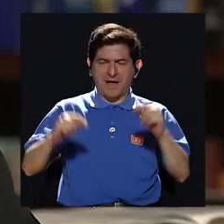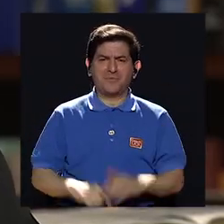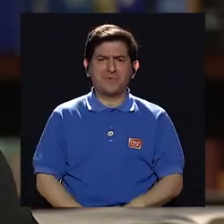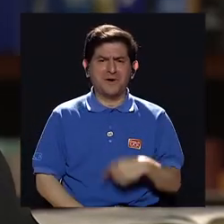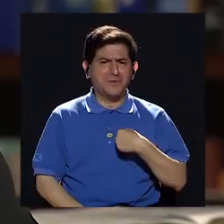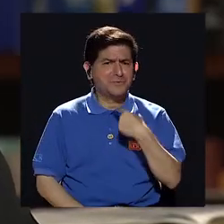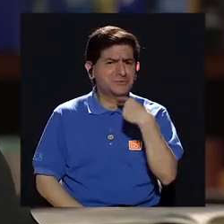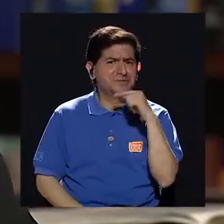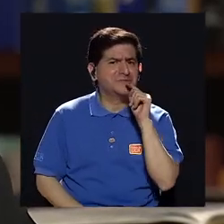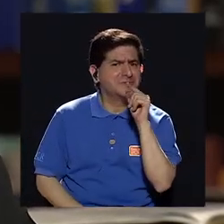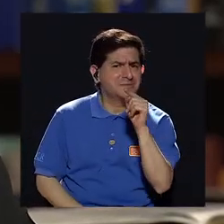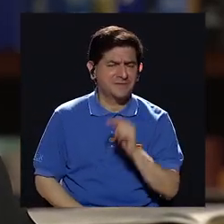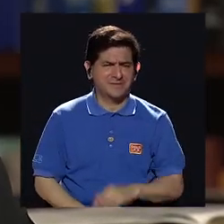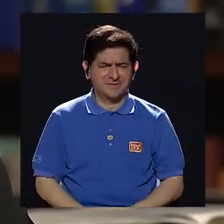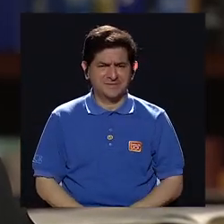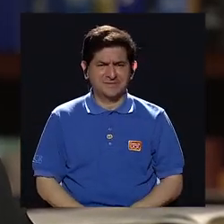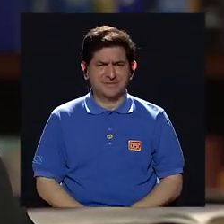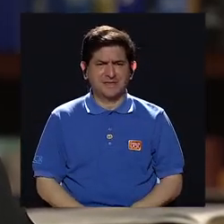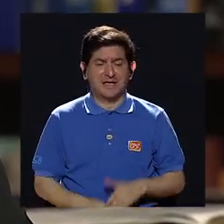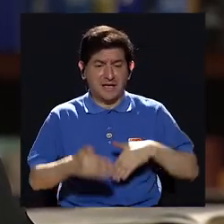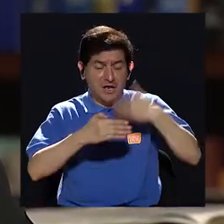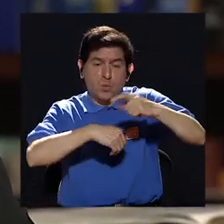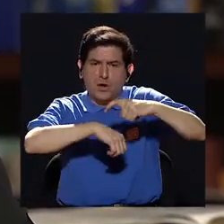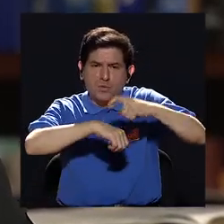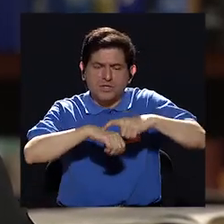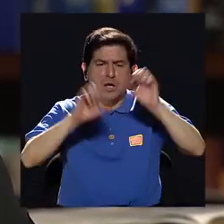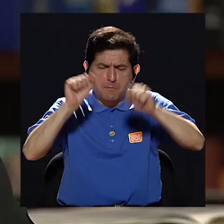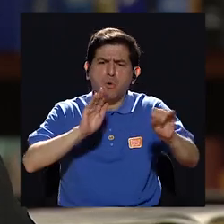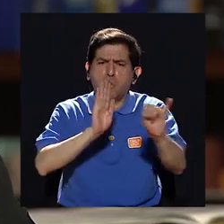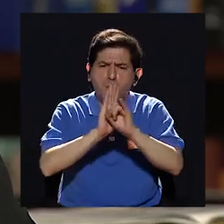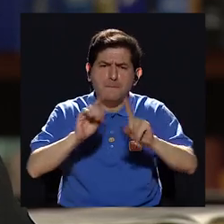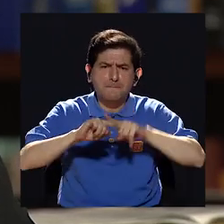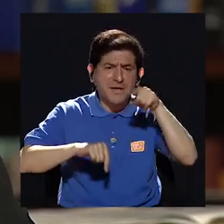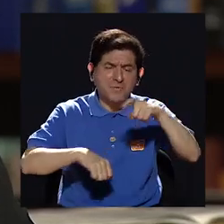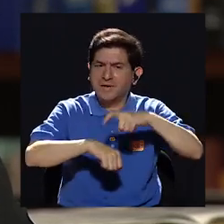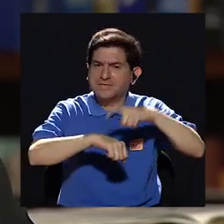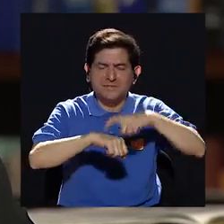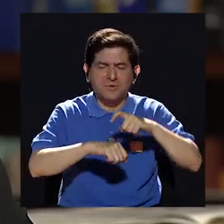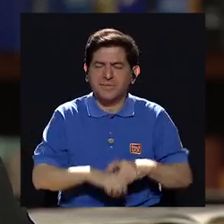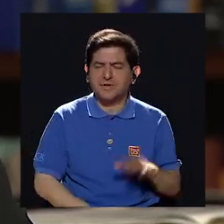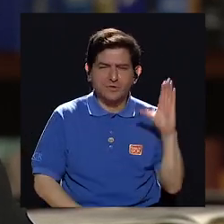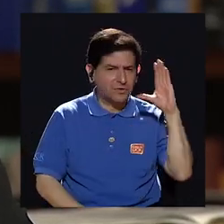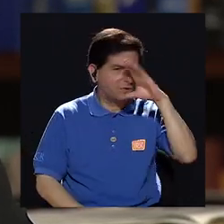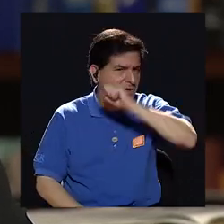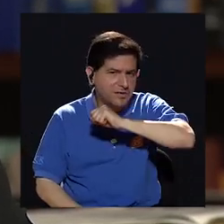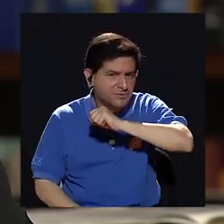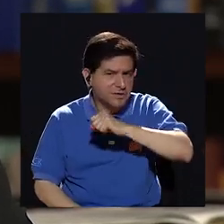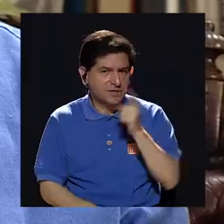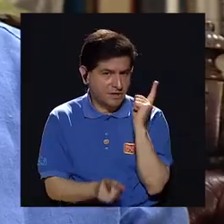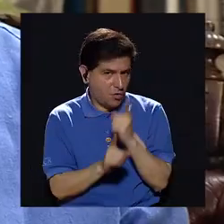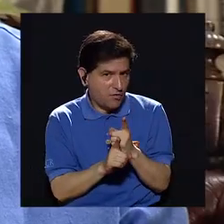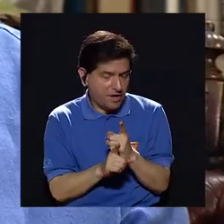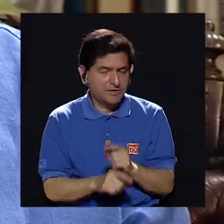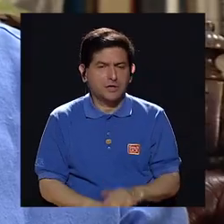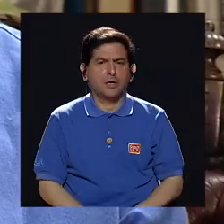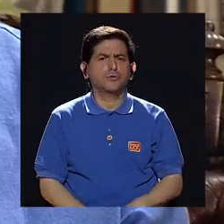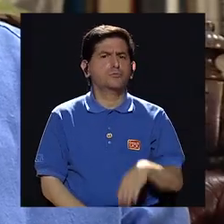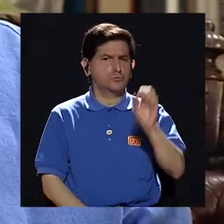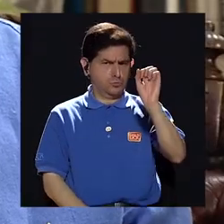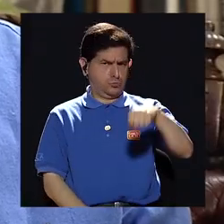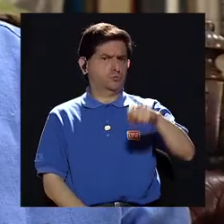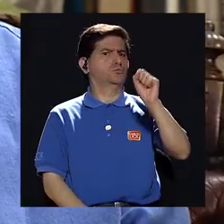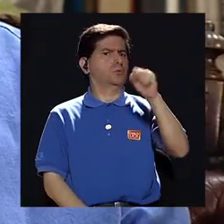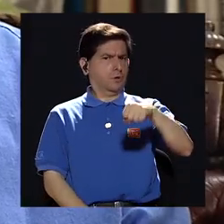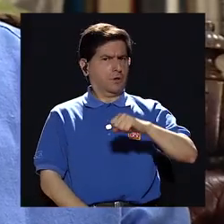usted lo cuenta tiempo después esto y lo podemos identificar, pero no era una realidad que podíamos palpar, ¿cierto? No, sí.